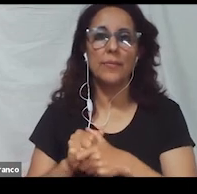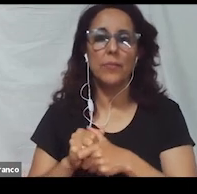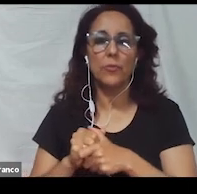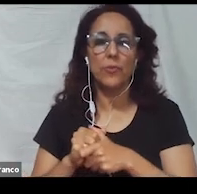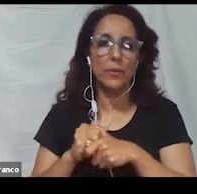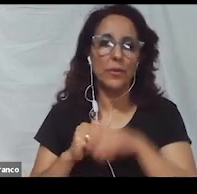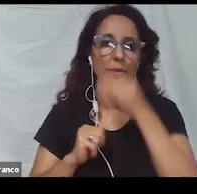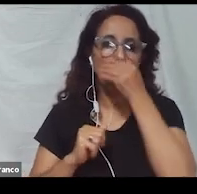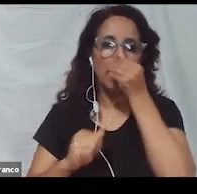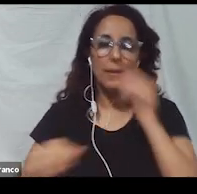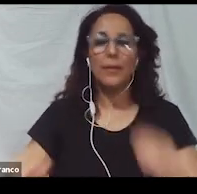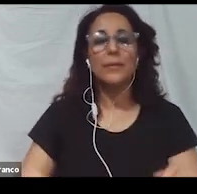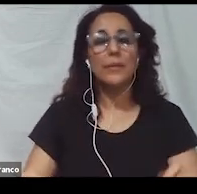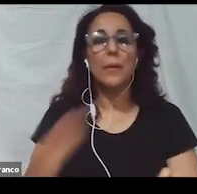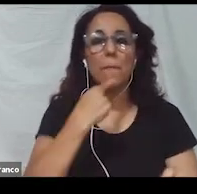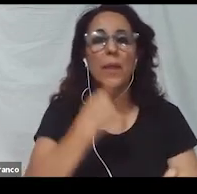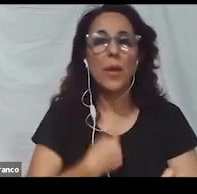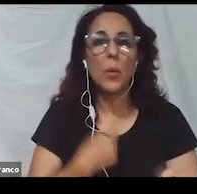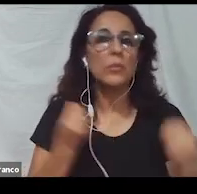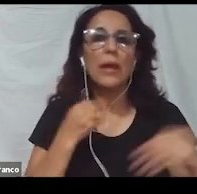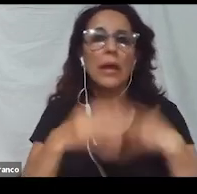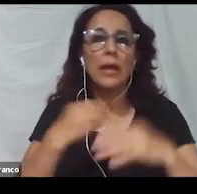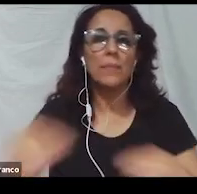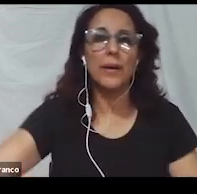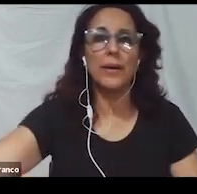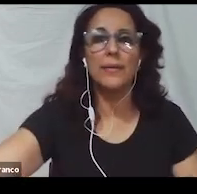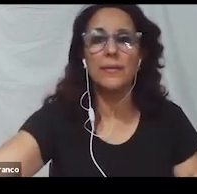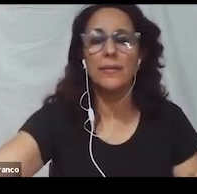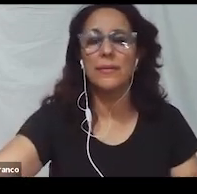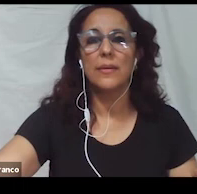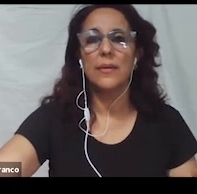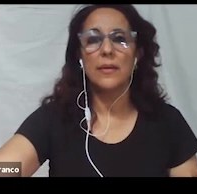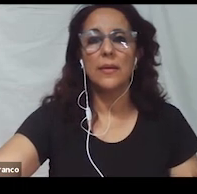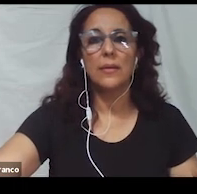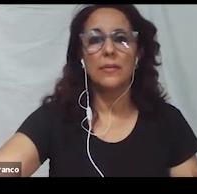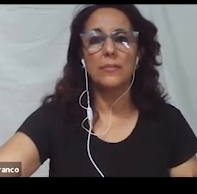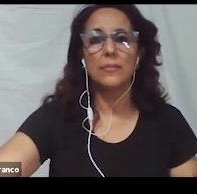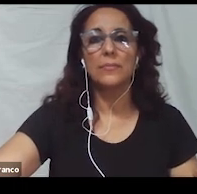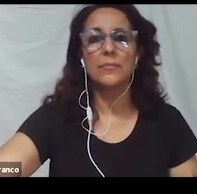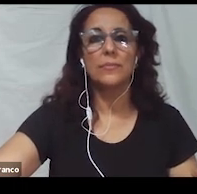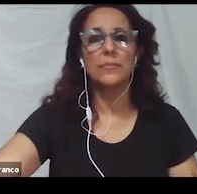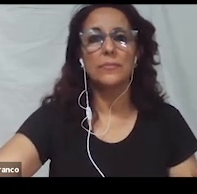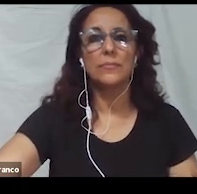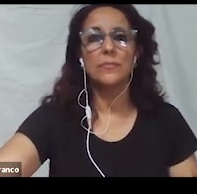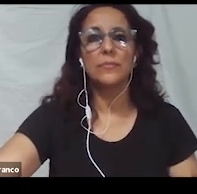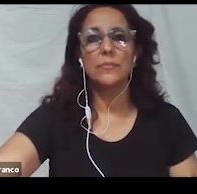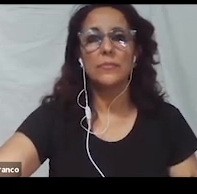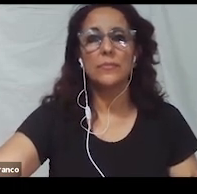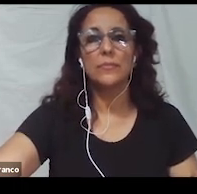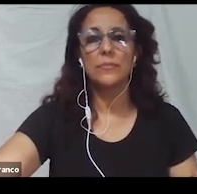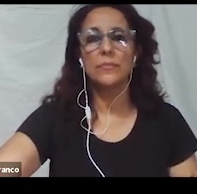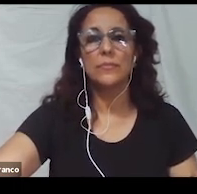elemento. Y también nos tenemos que preguntar qué hace ese elemento, identificar el comportamiento del elemento que